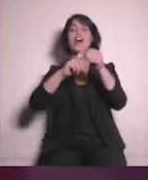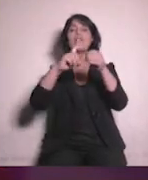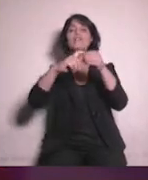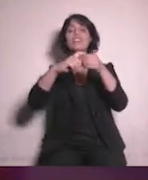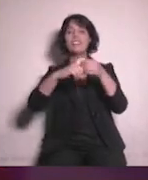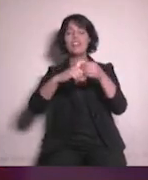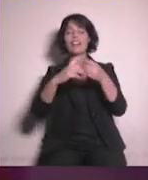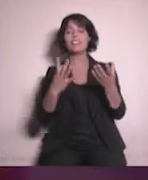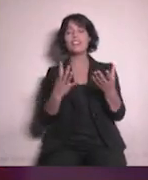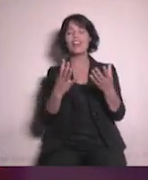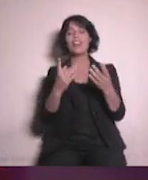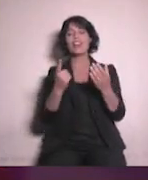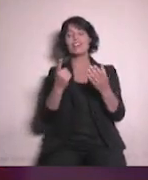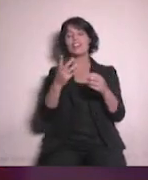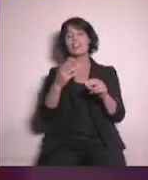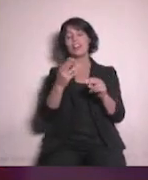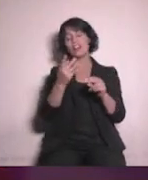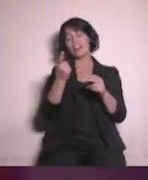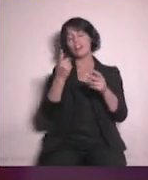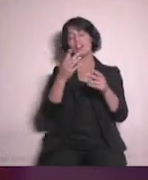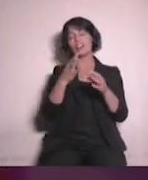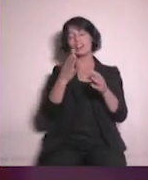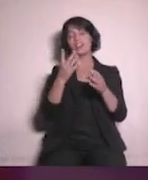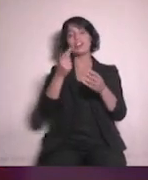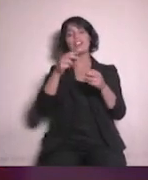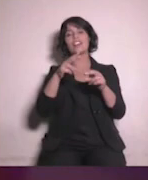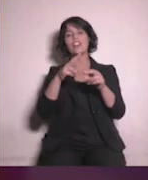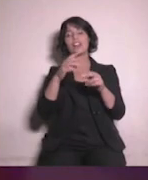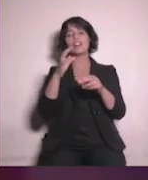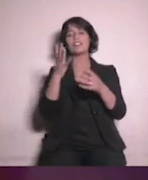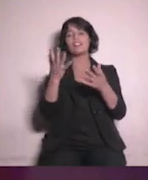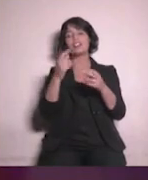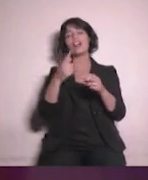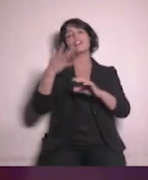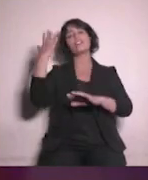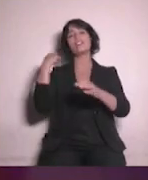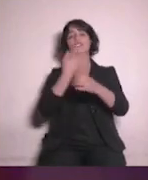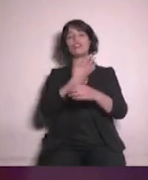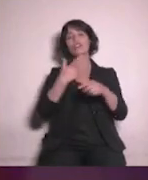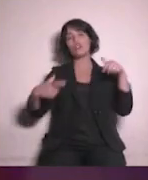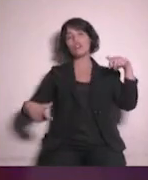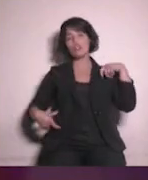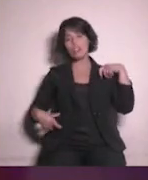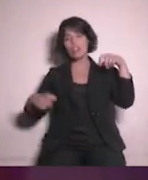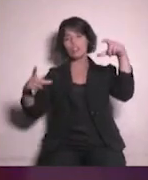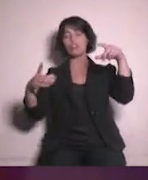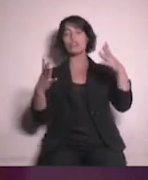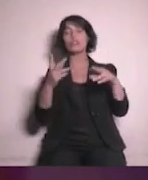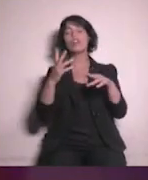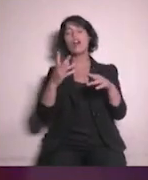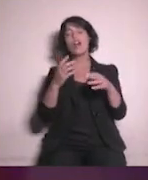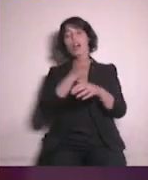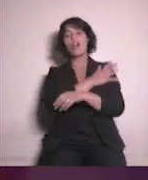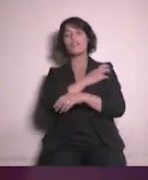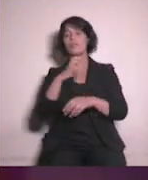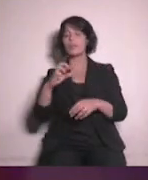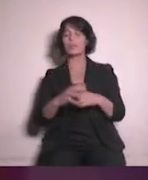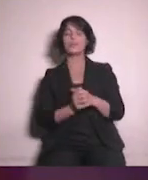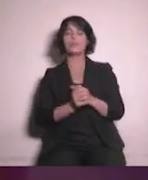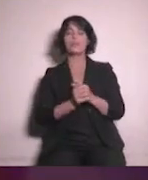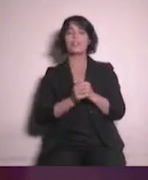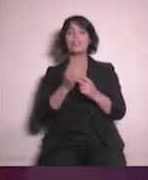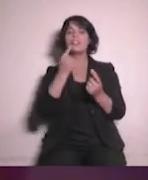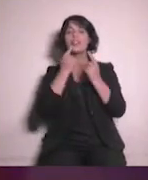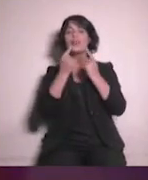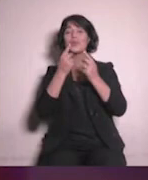el destino del alza de cotización propuesta por el anterior gobierno. Más allá de los resultados de la